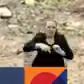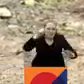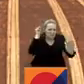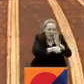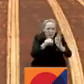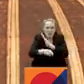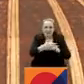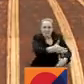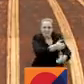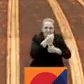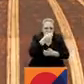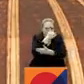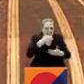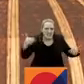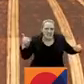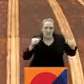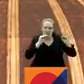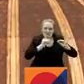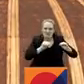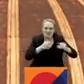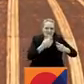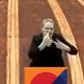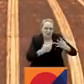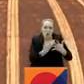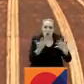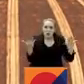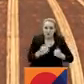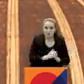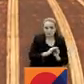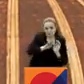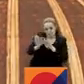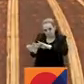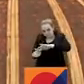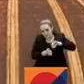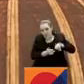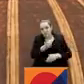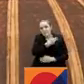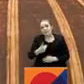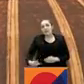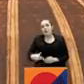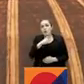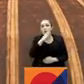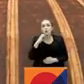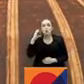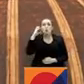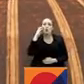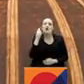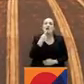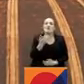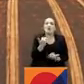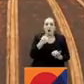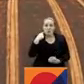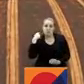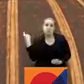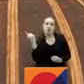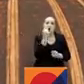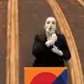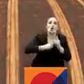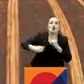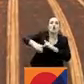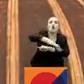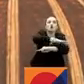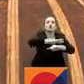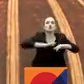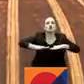de menores. El presidente Iván Duque volvió a criticar lo que ha denominado socialismo del siglo XXI. Durante el Congreso Nacional